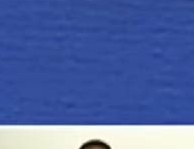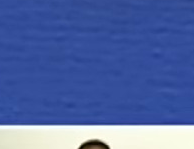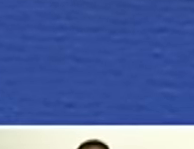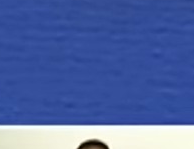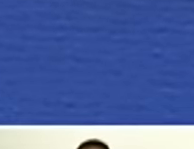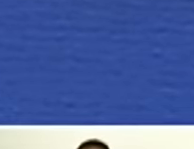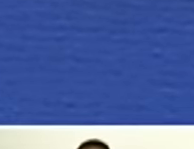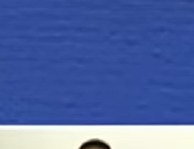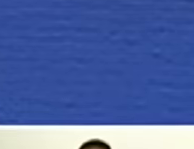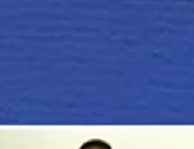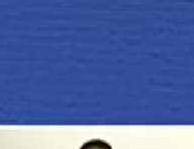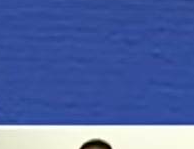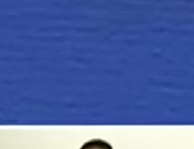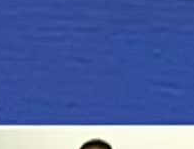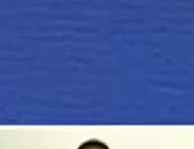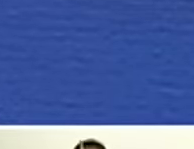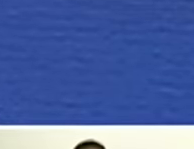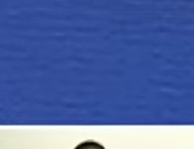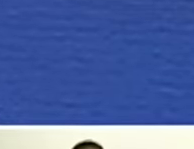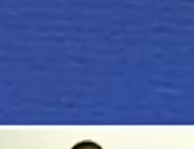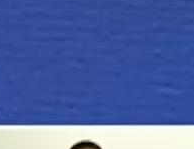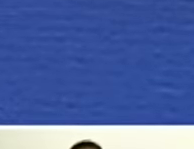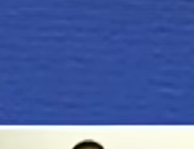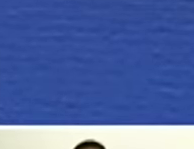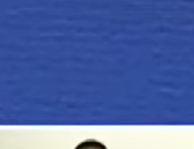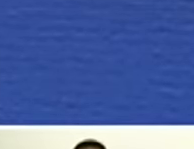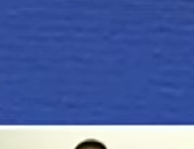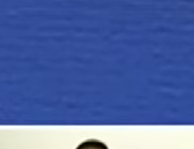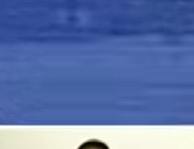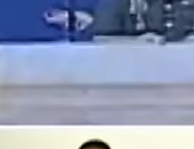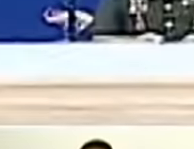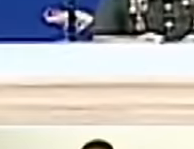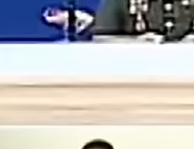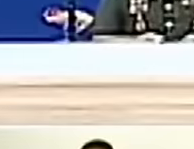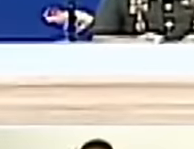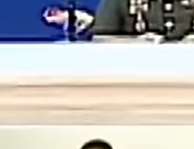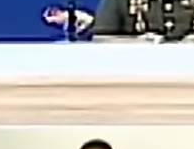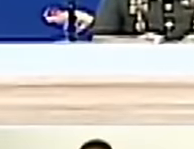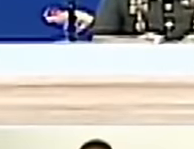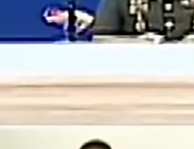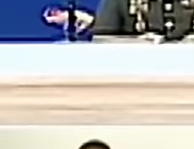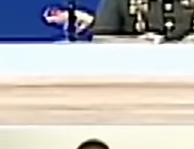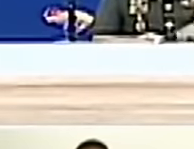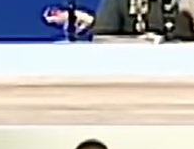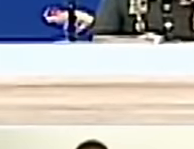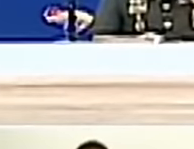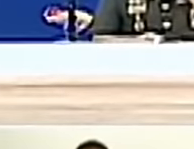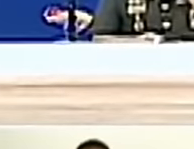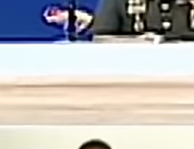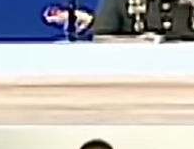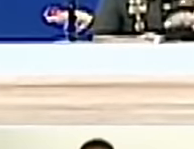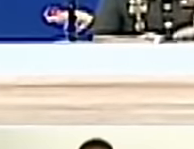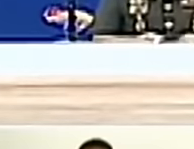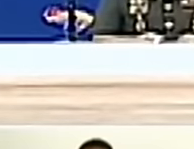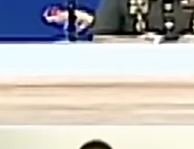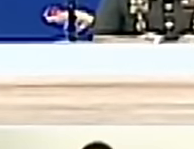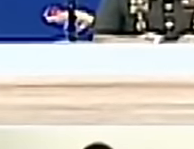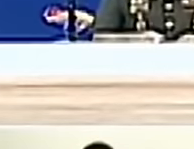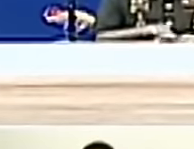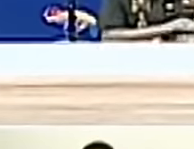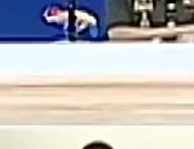festival, el cadete de primer año. Nuevo, pues, recién llegado.